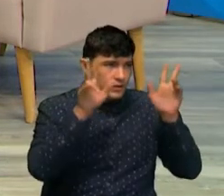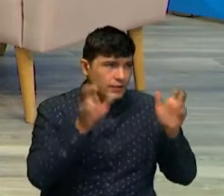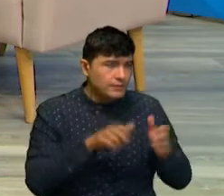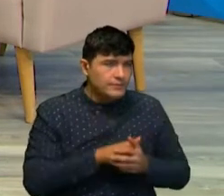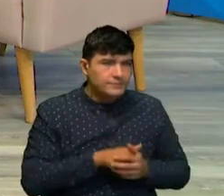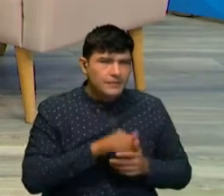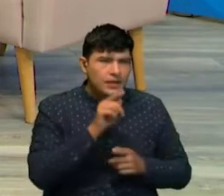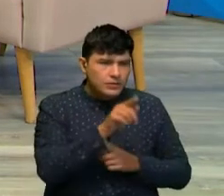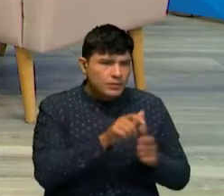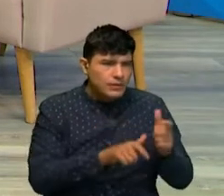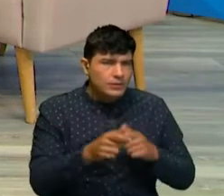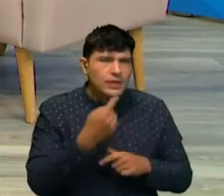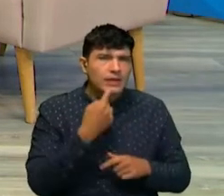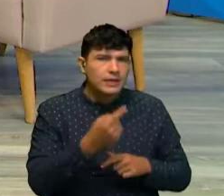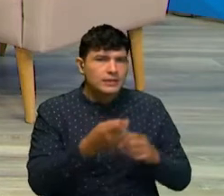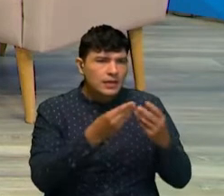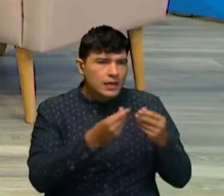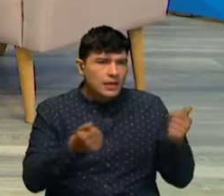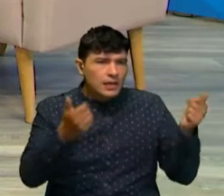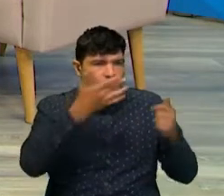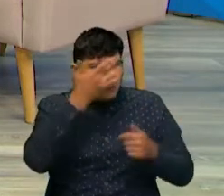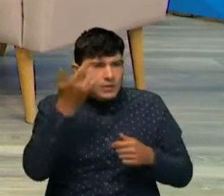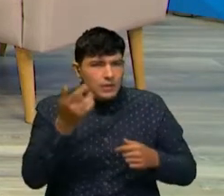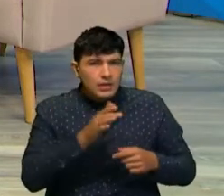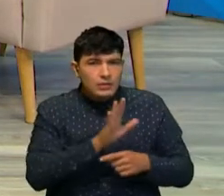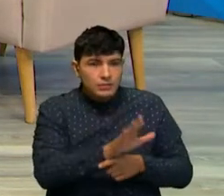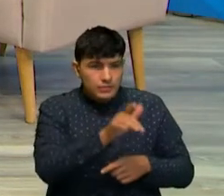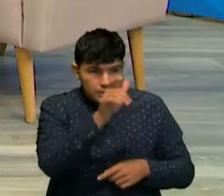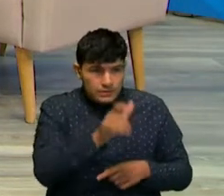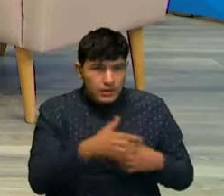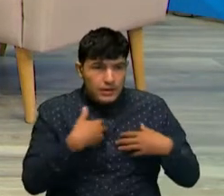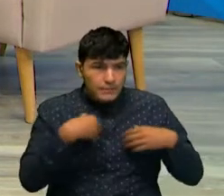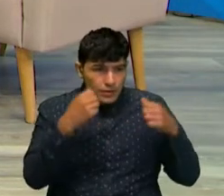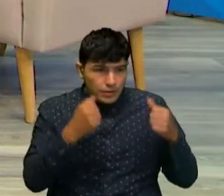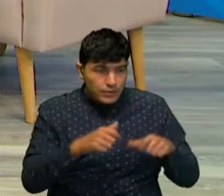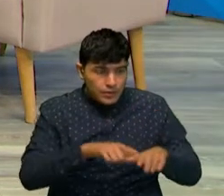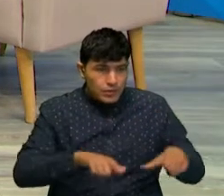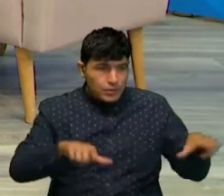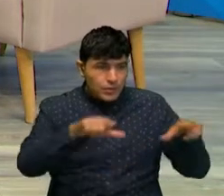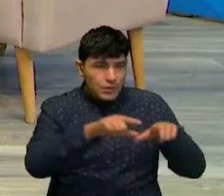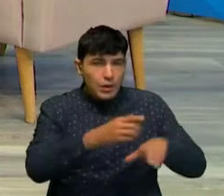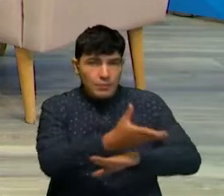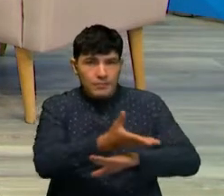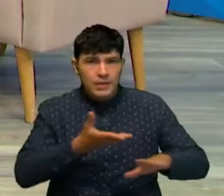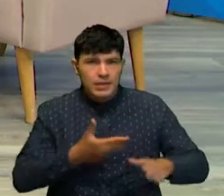ellos dicen que se disolvió porque el dueño del predio